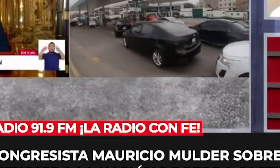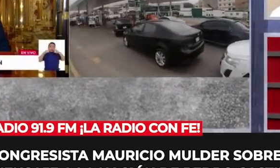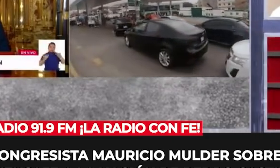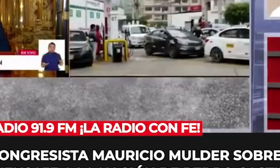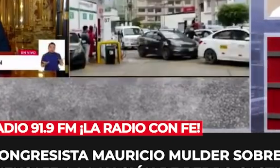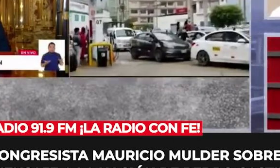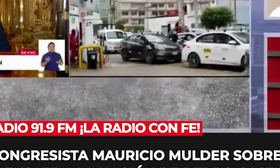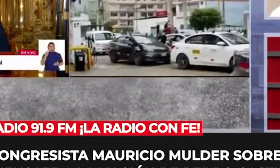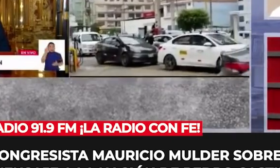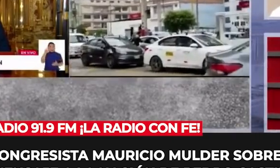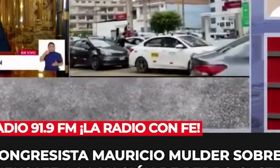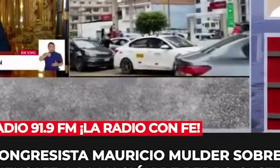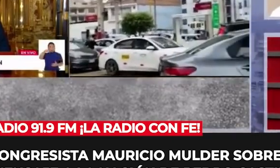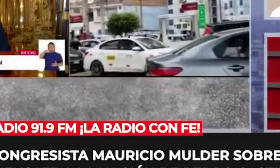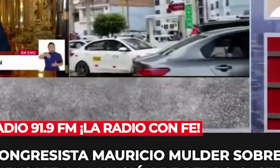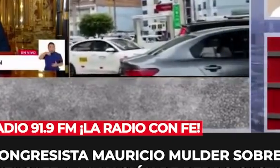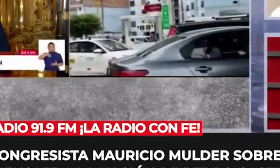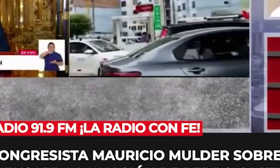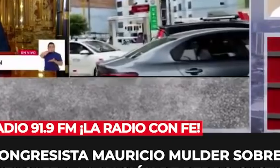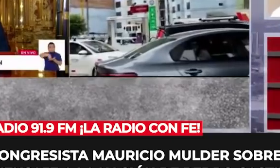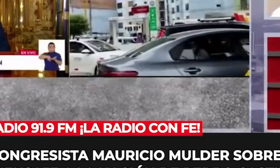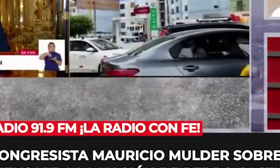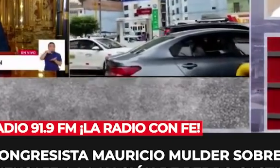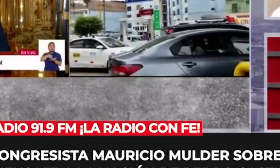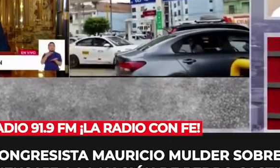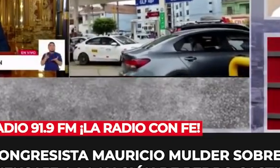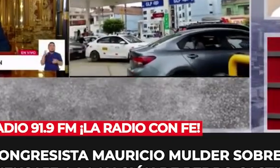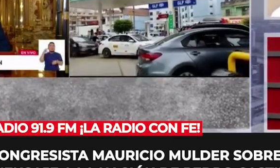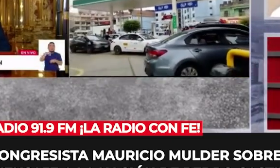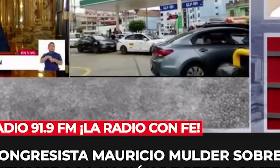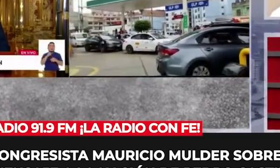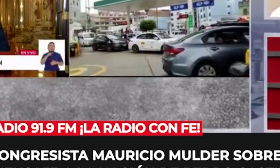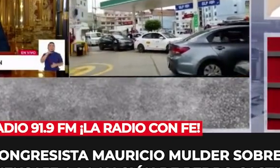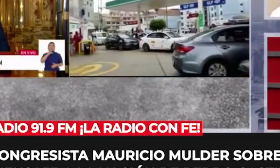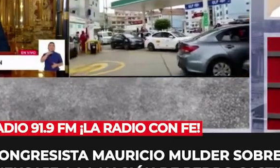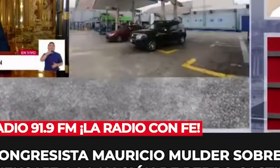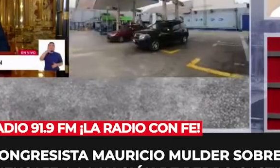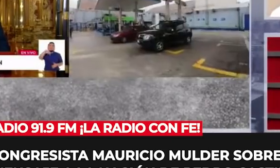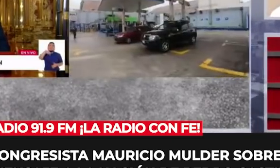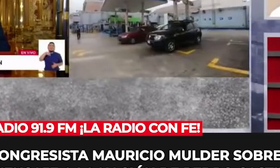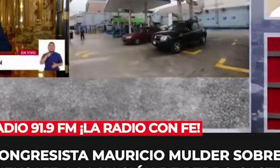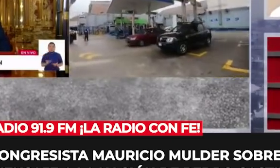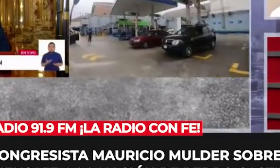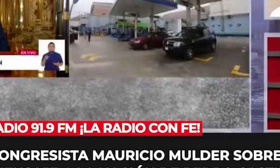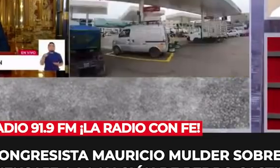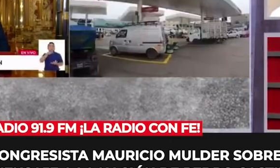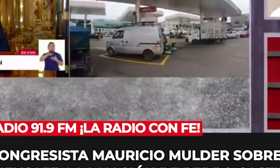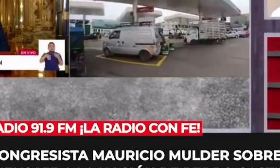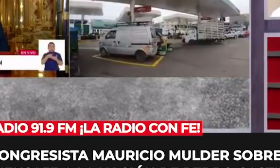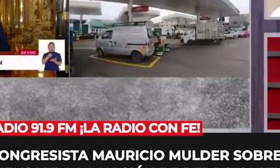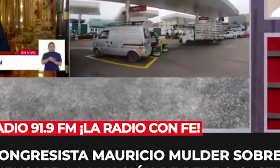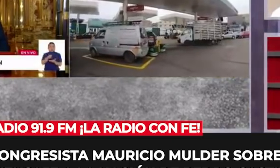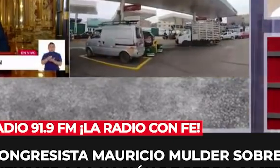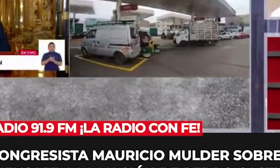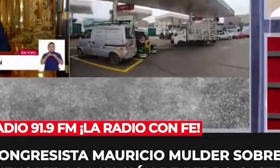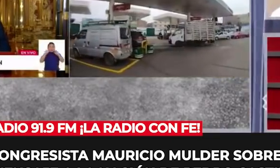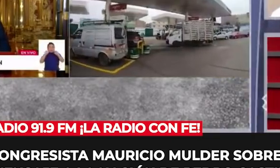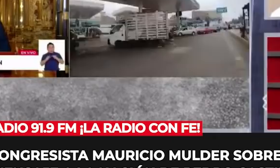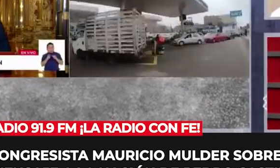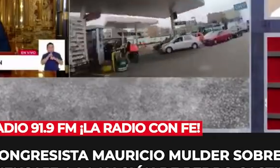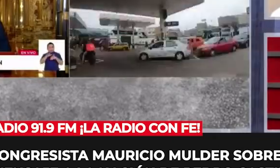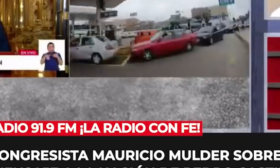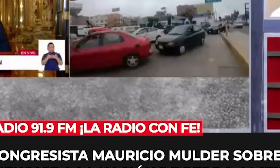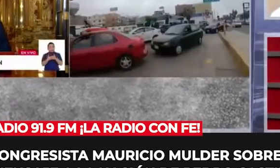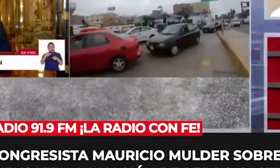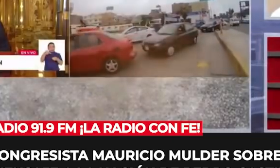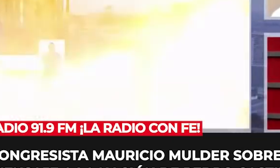empresa de los dinámicos del centro se preste a ese juego. De manera que, aunque lo que haya dicho tenga un tema